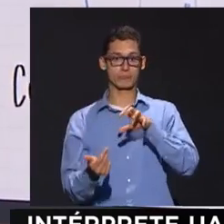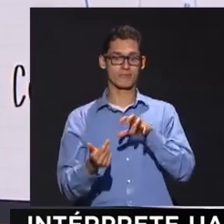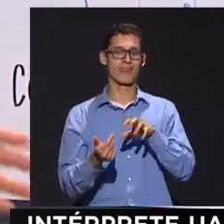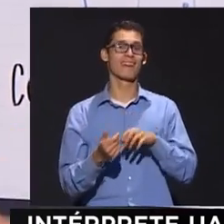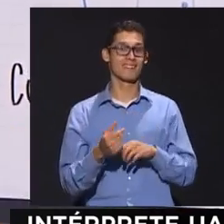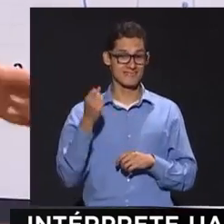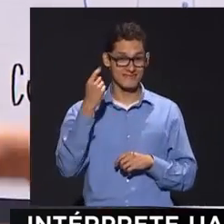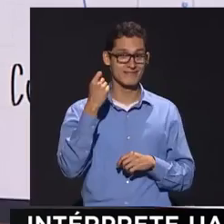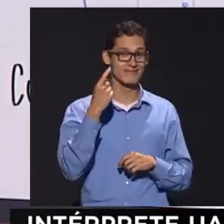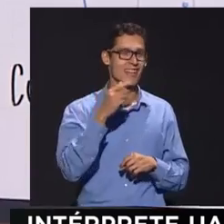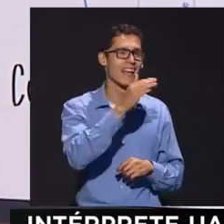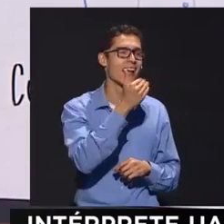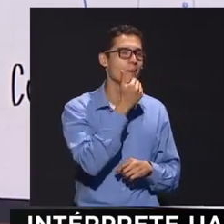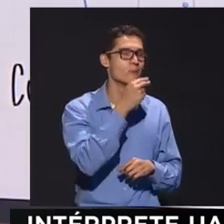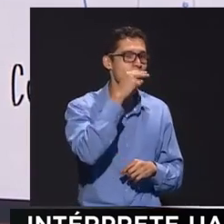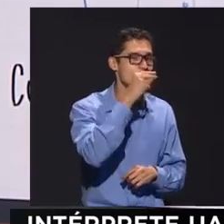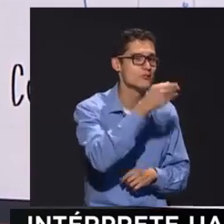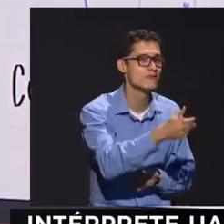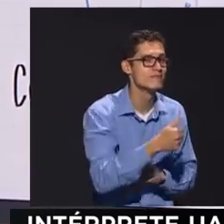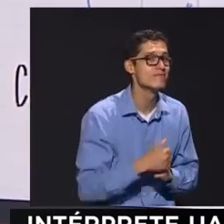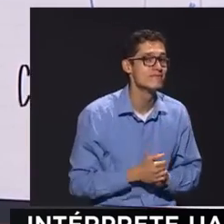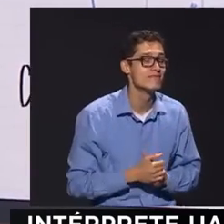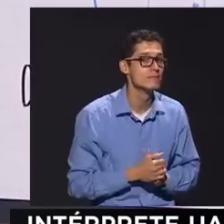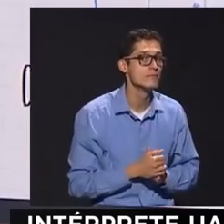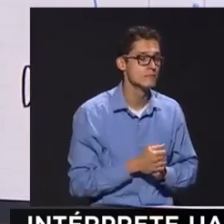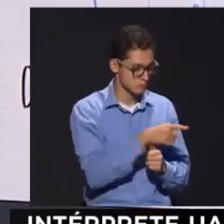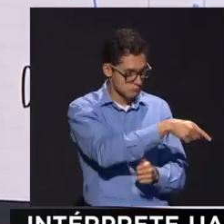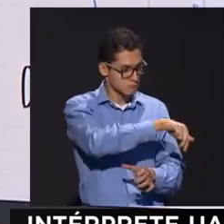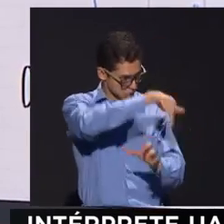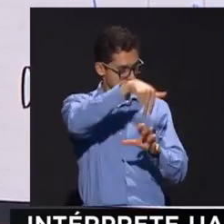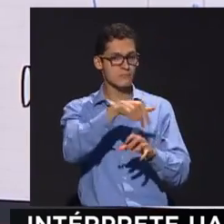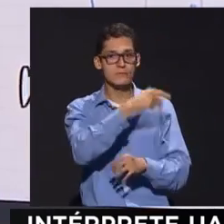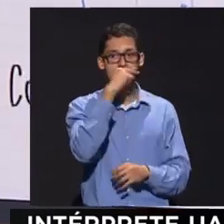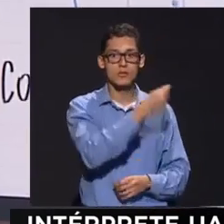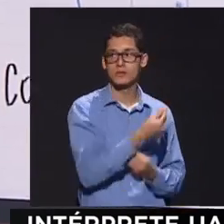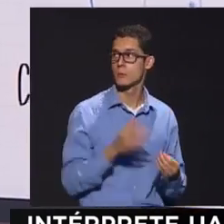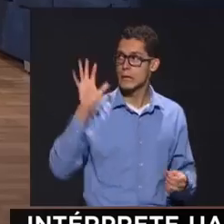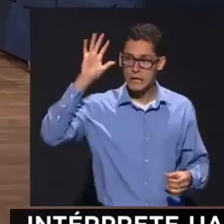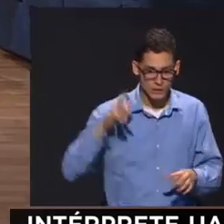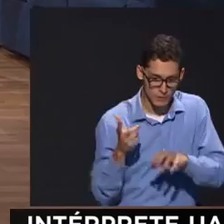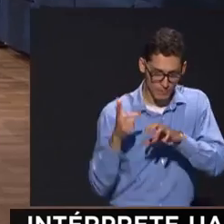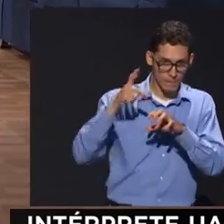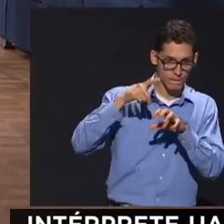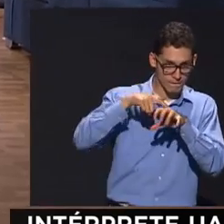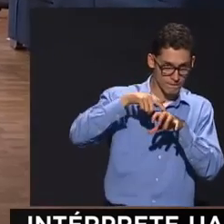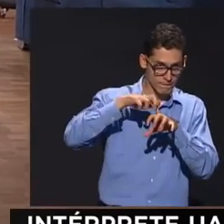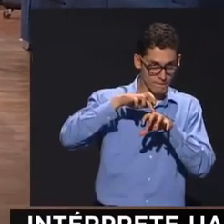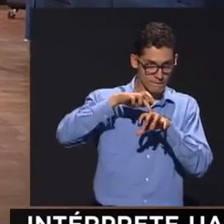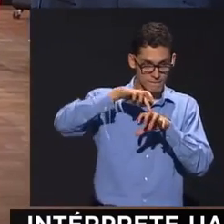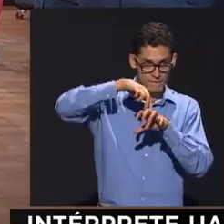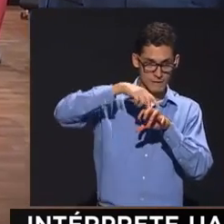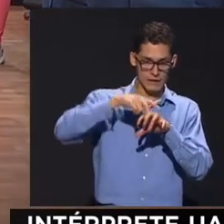va corriendo y traemos a un niño chiquitico y le decimos parece en el balón yo a decir aire pues montó un pie